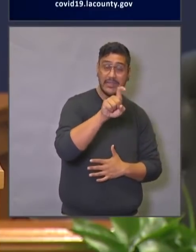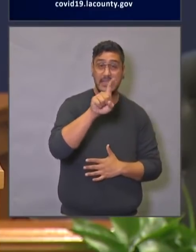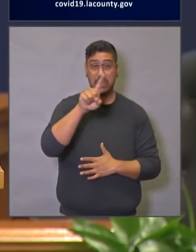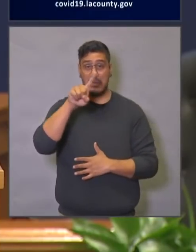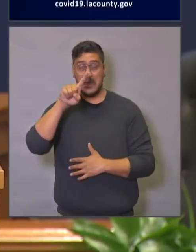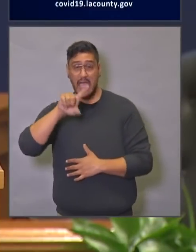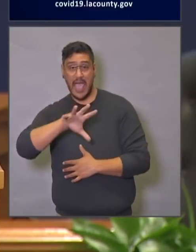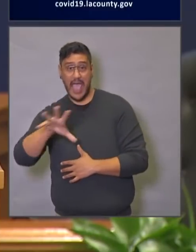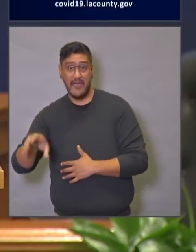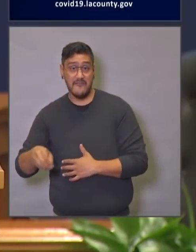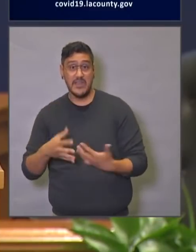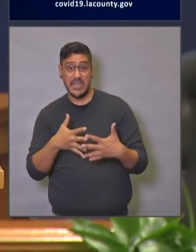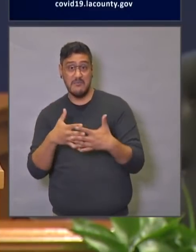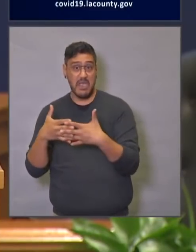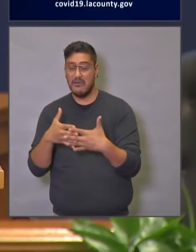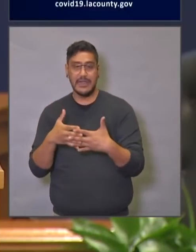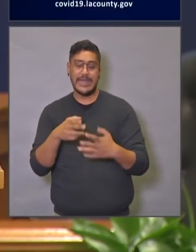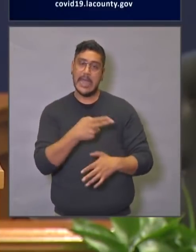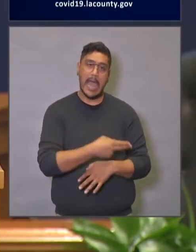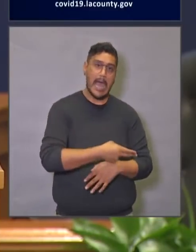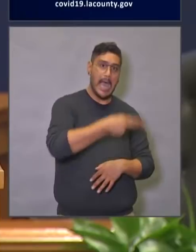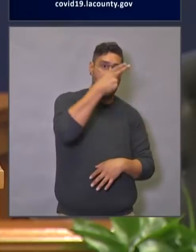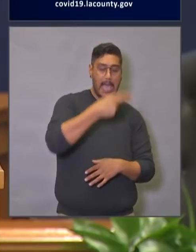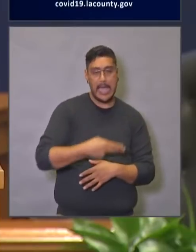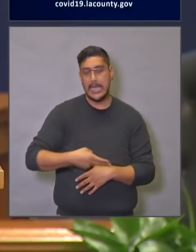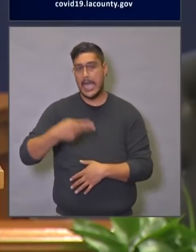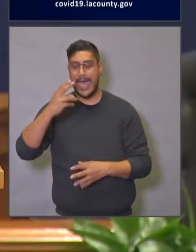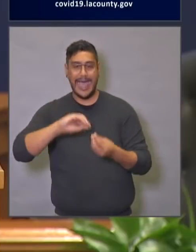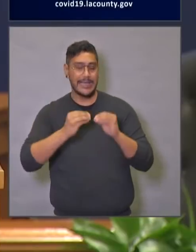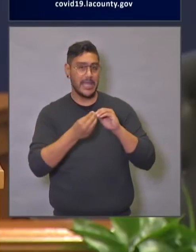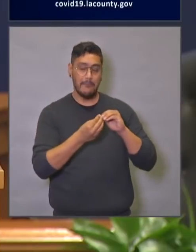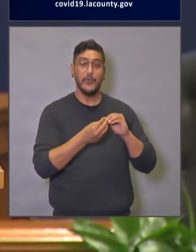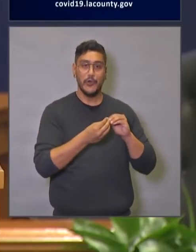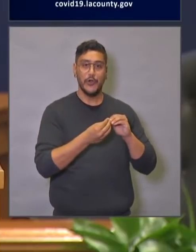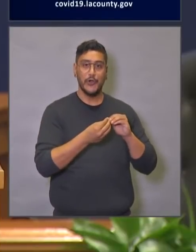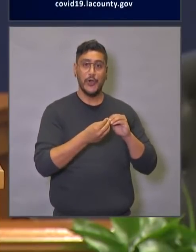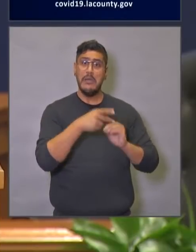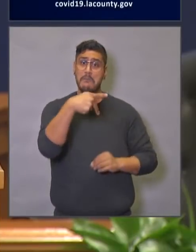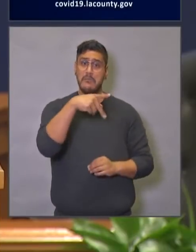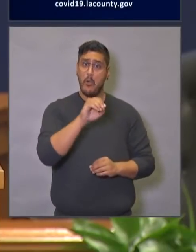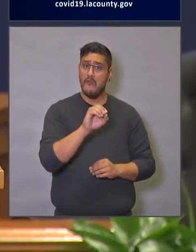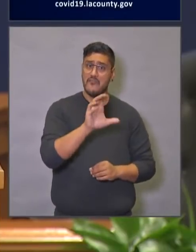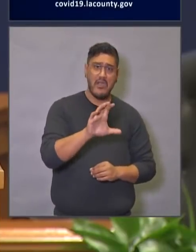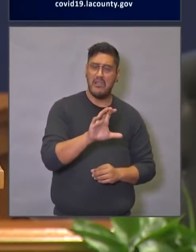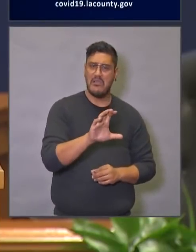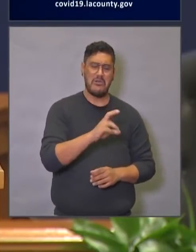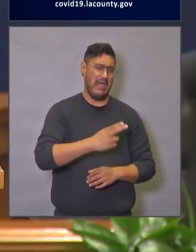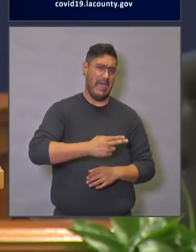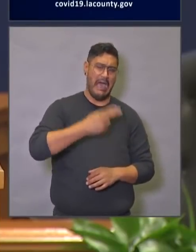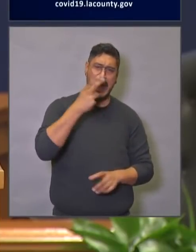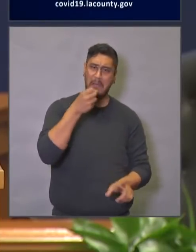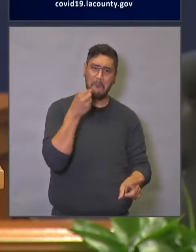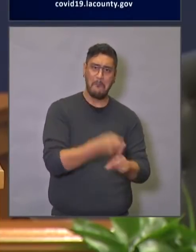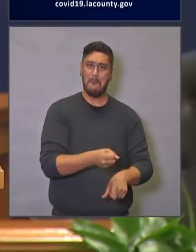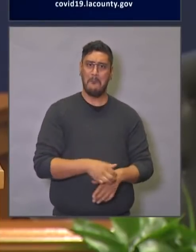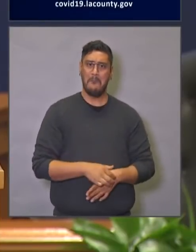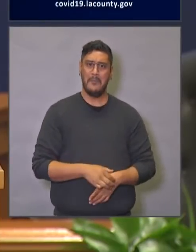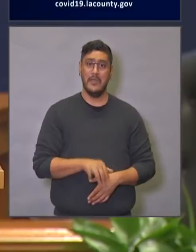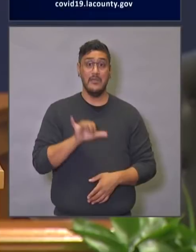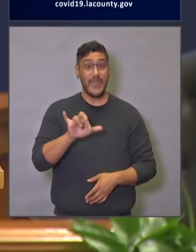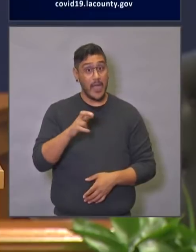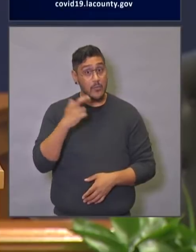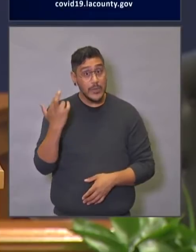de COVID-19. De hecho, nuestras comunidades de colores son los más impactados y por eso es